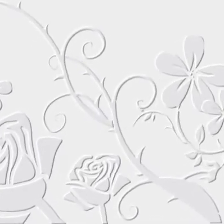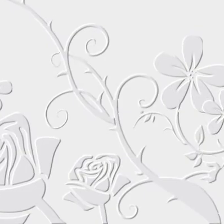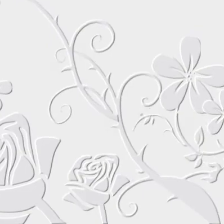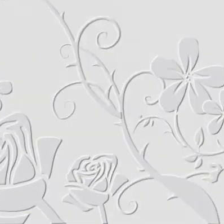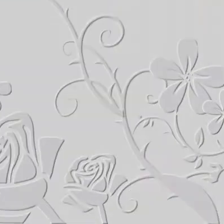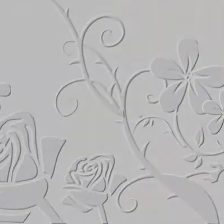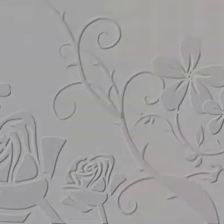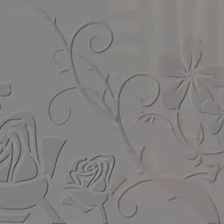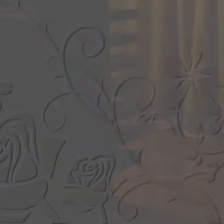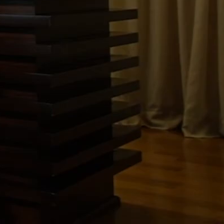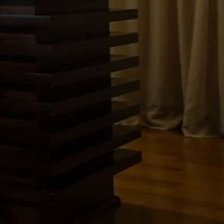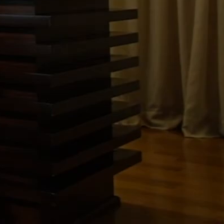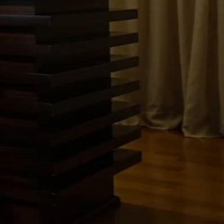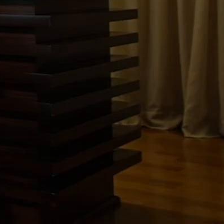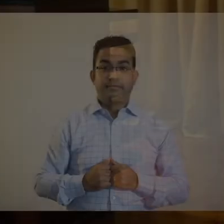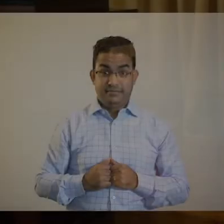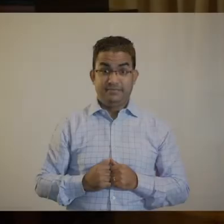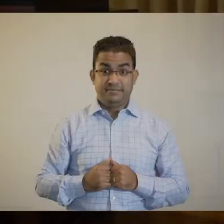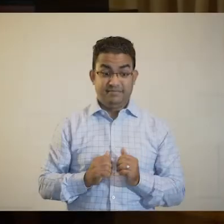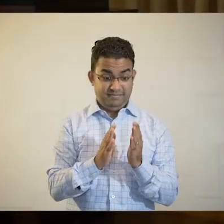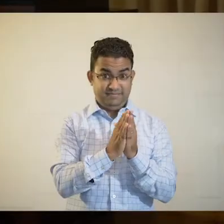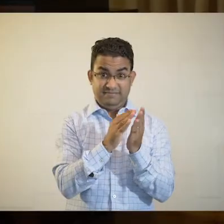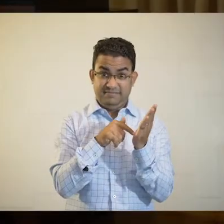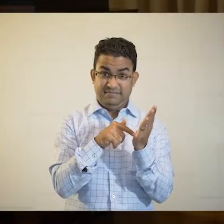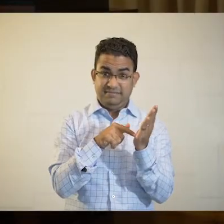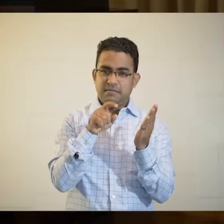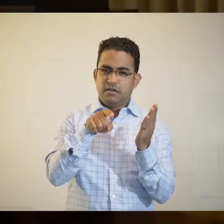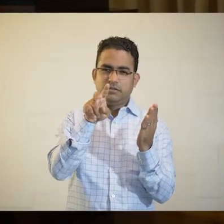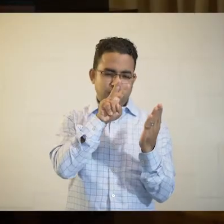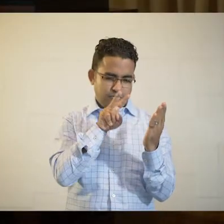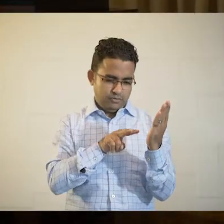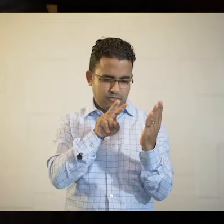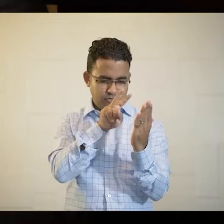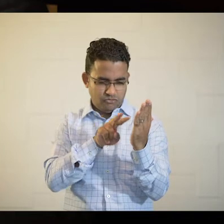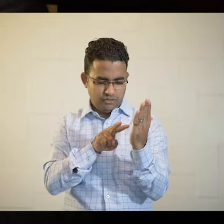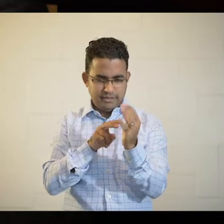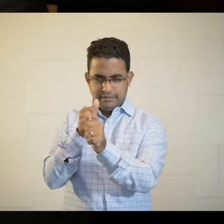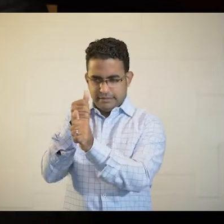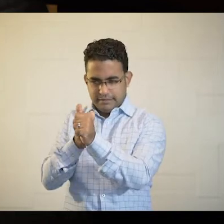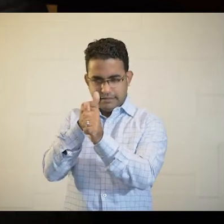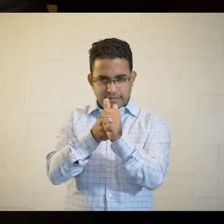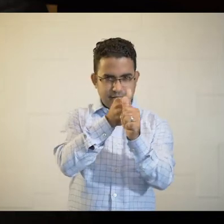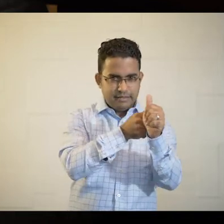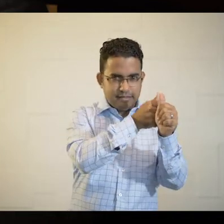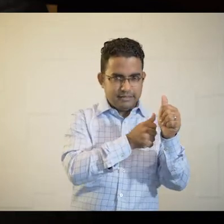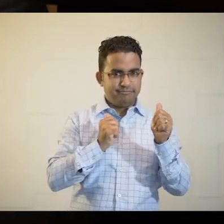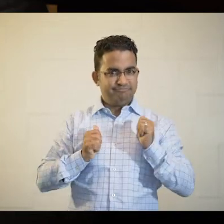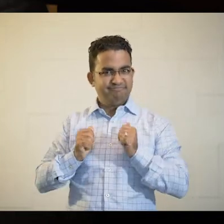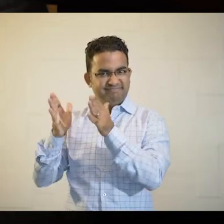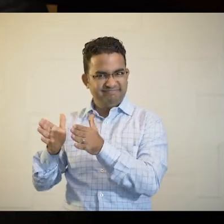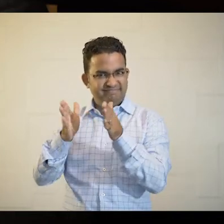Esta obra debe leerse descubriendo en cada línea a los protagonistas. No son historias de personas